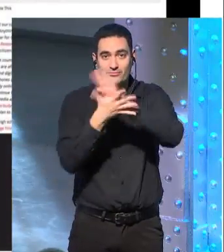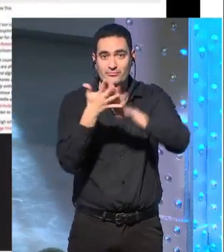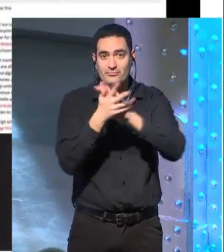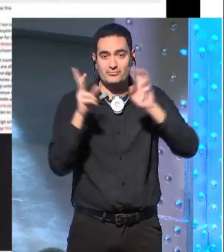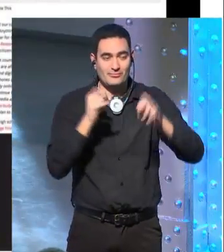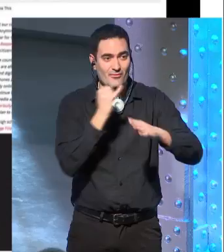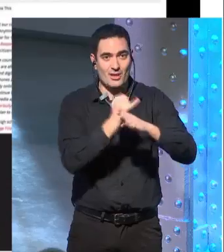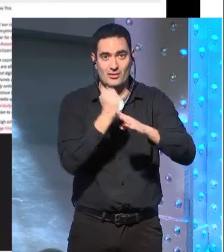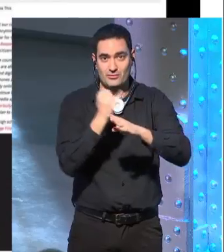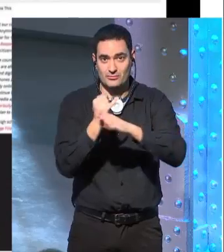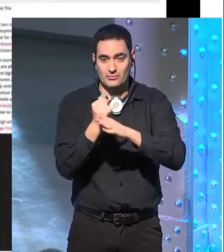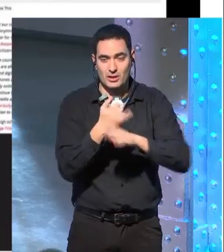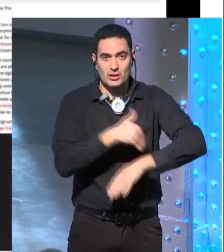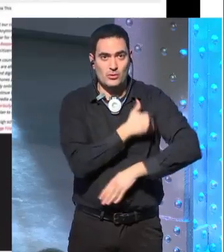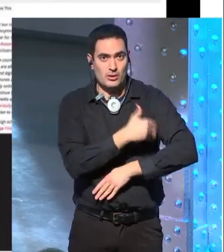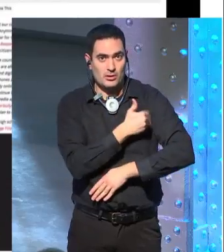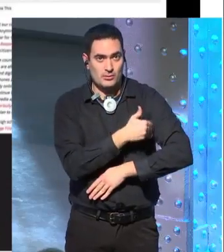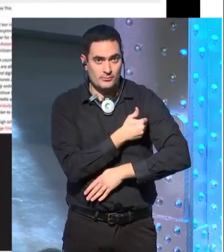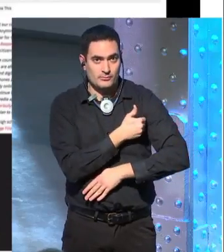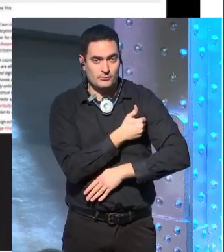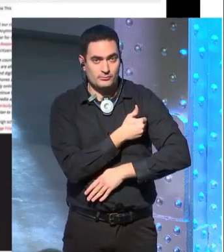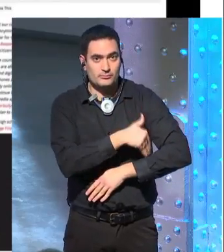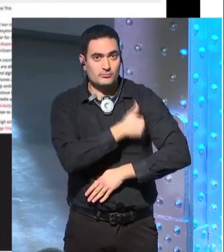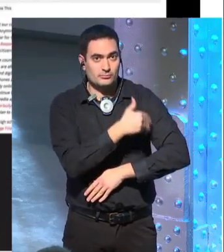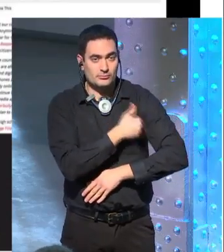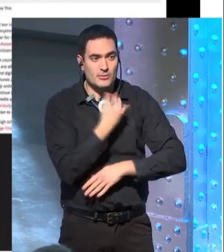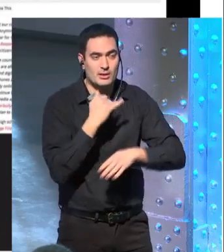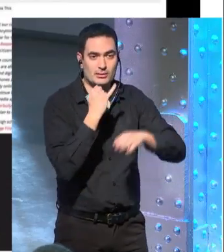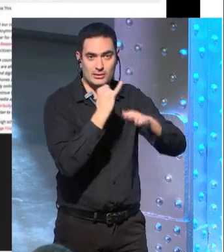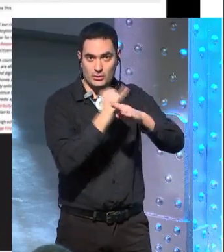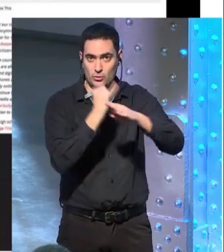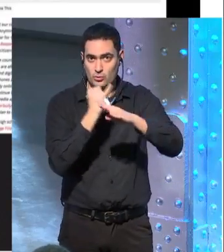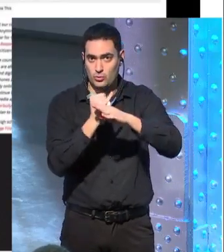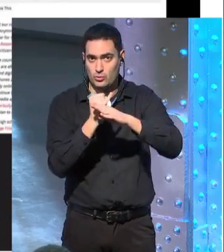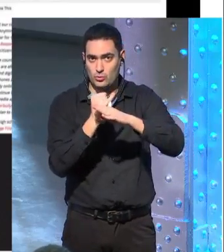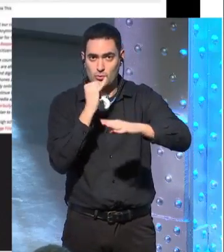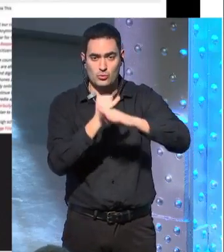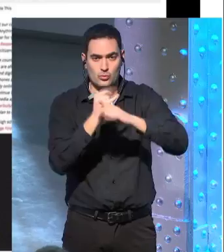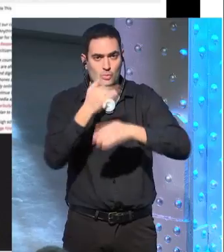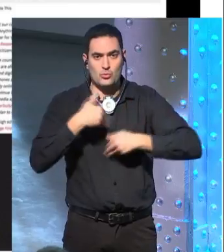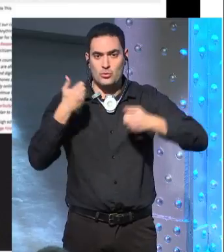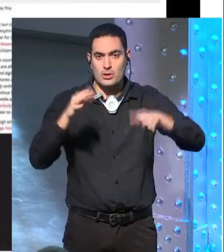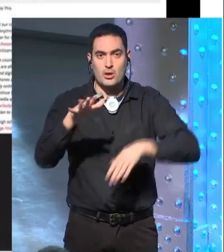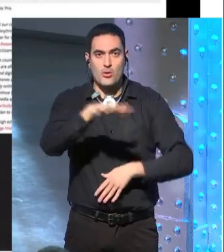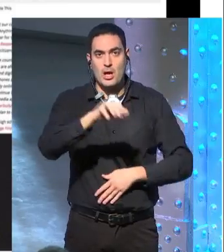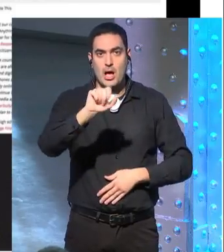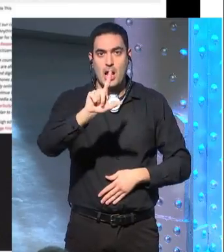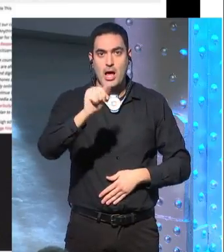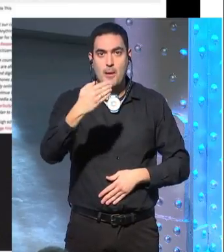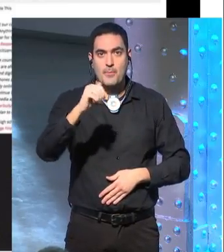Hablamos con los estudiantes de instituto de un instituto de